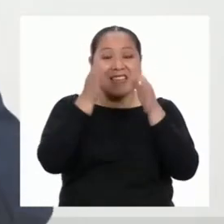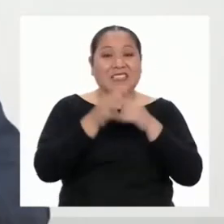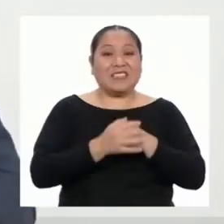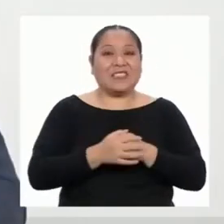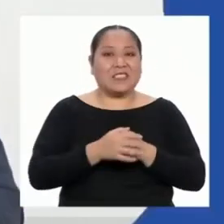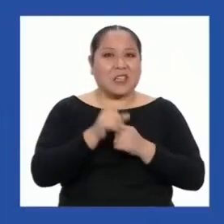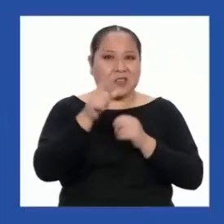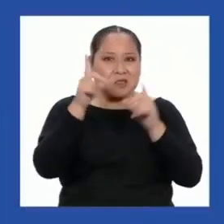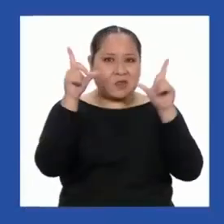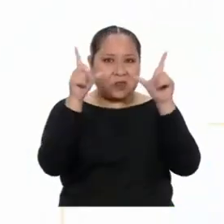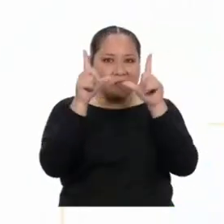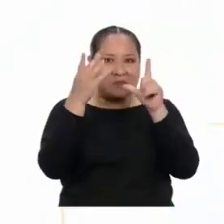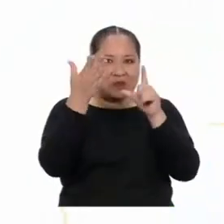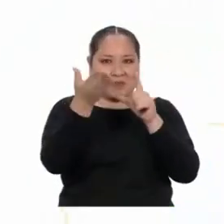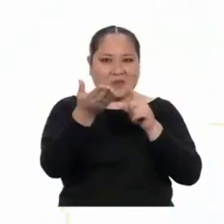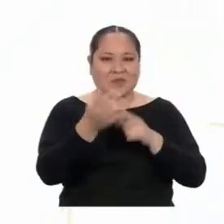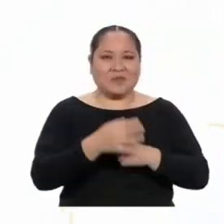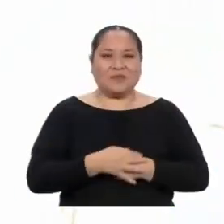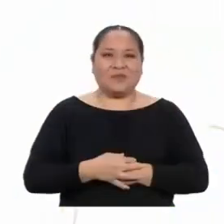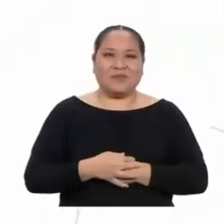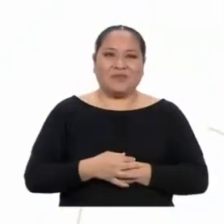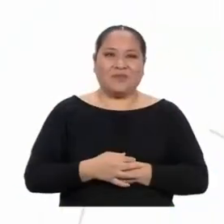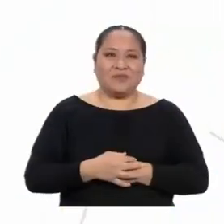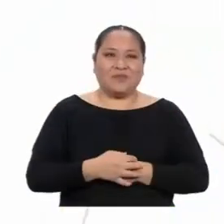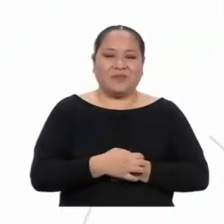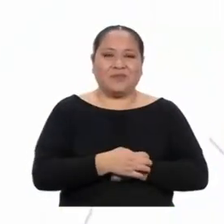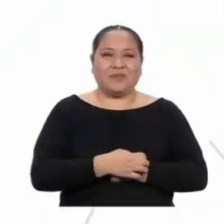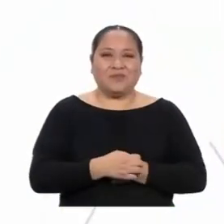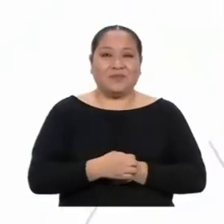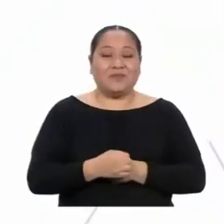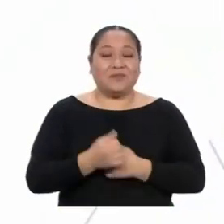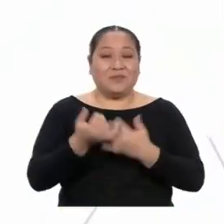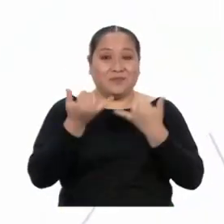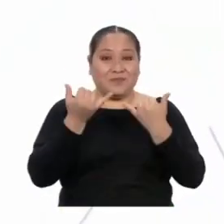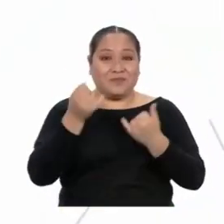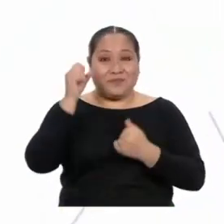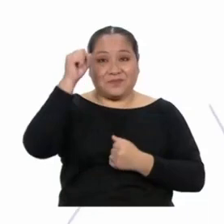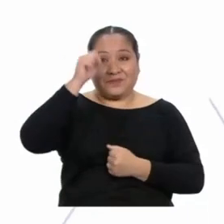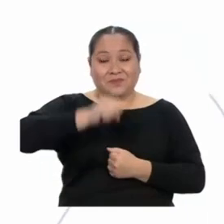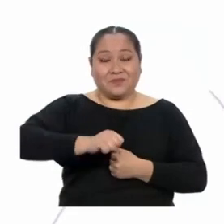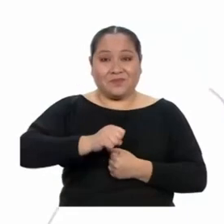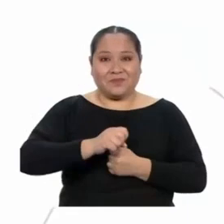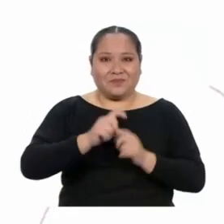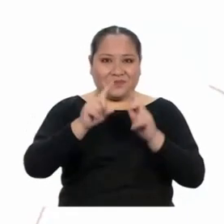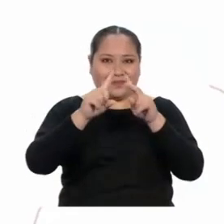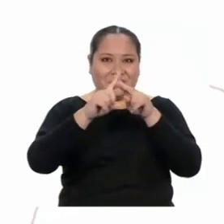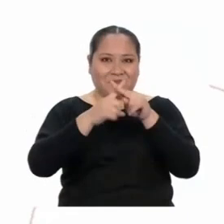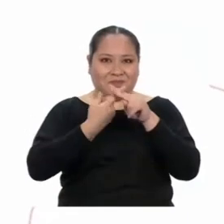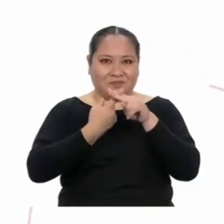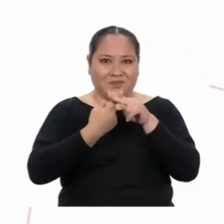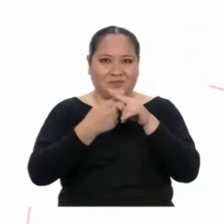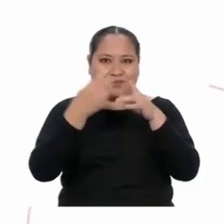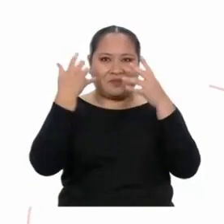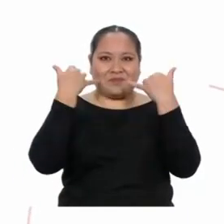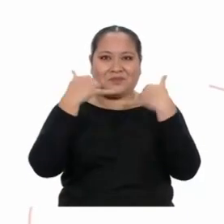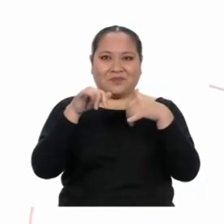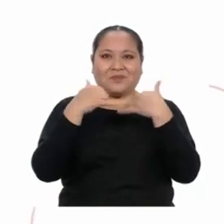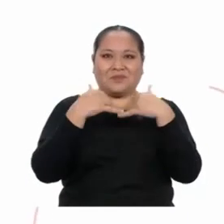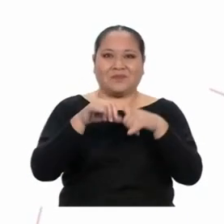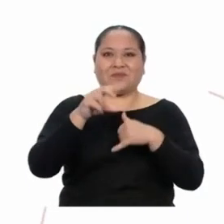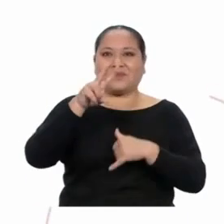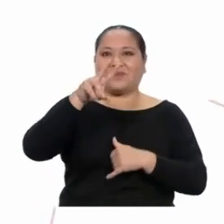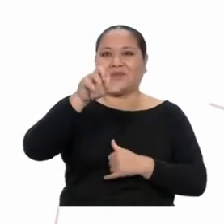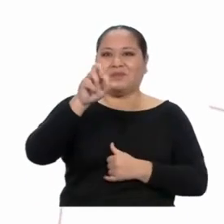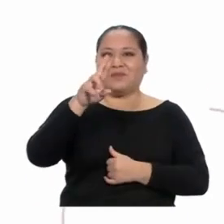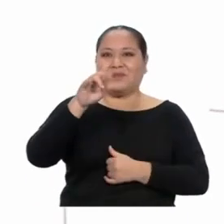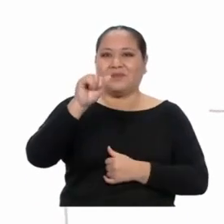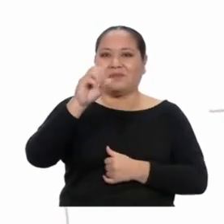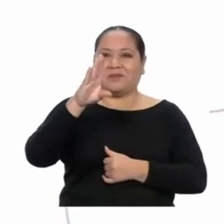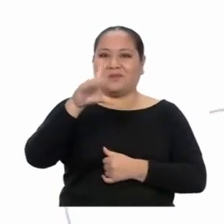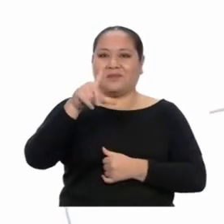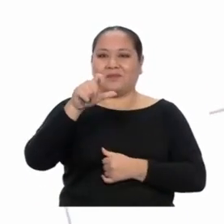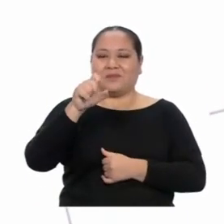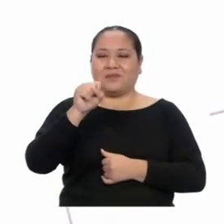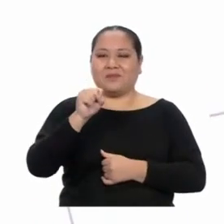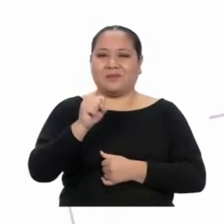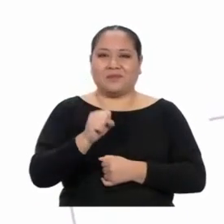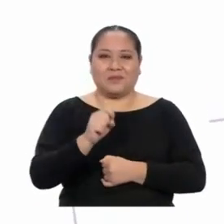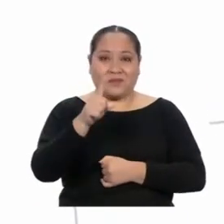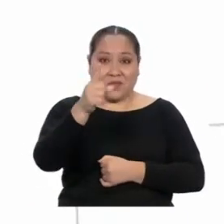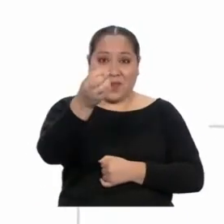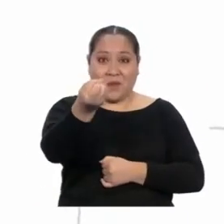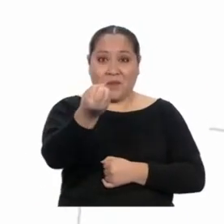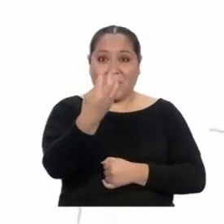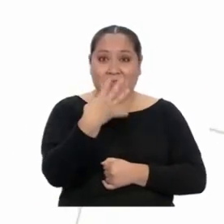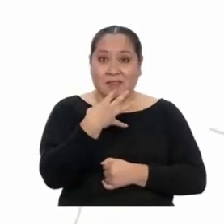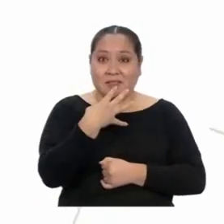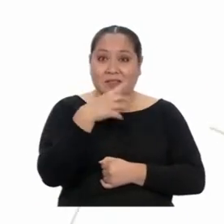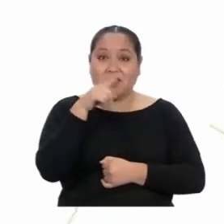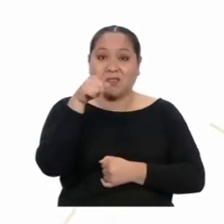atentos a sus pantallas. Ahora sí, arrancamos con el juego de las variables. Ustedes me dicen